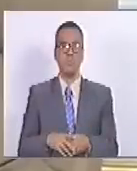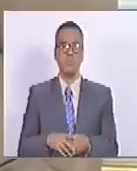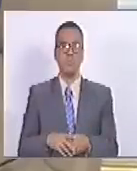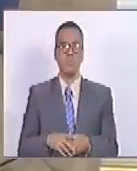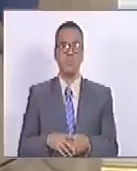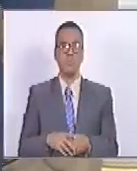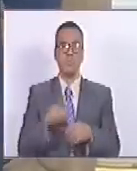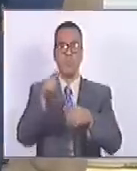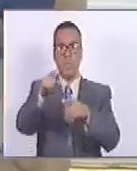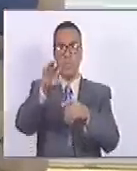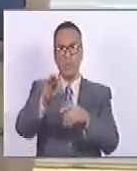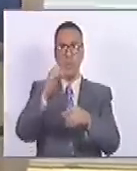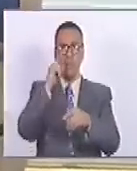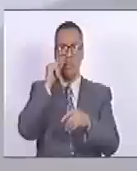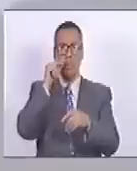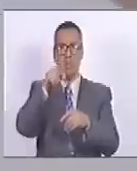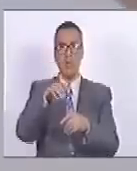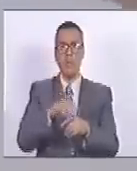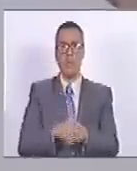¿Va a venir este señor?